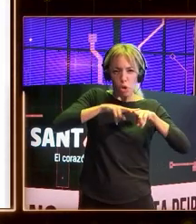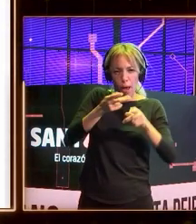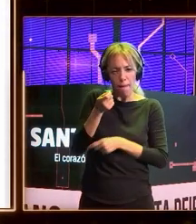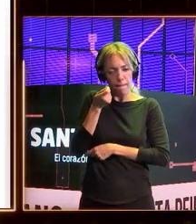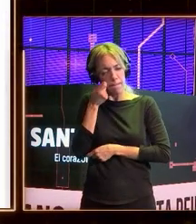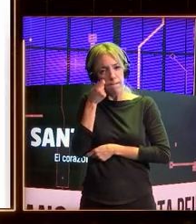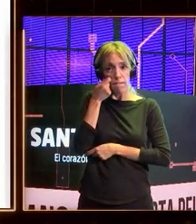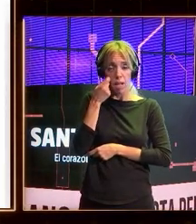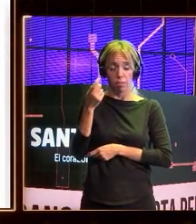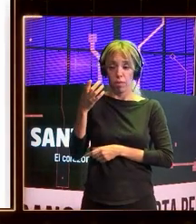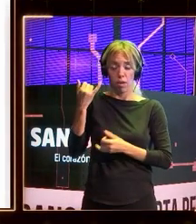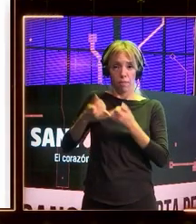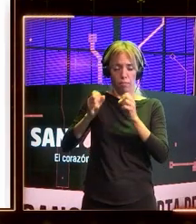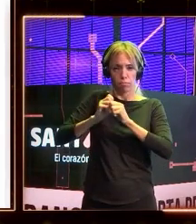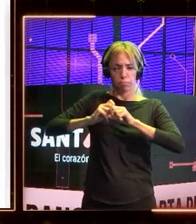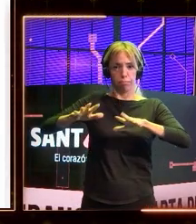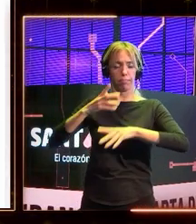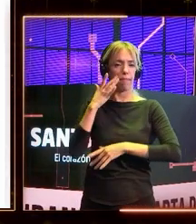utilizando